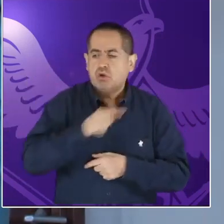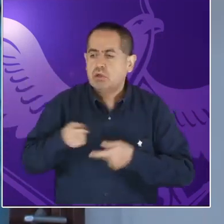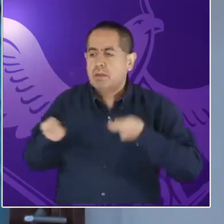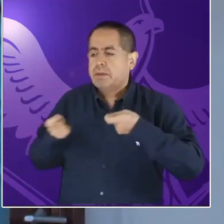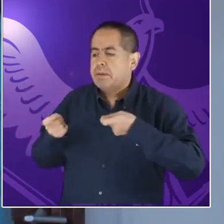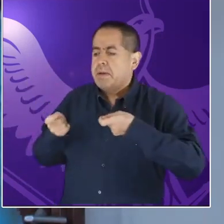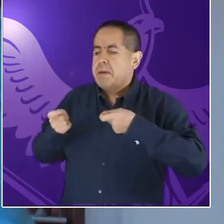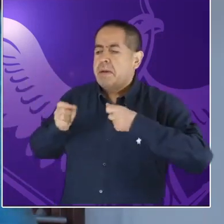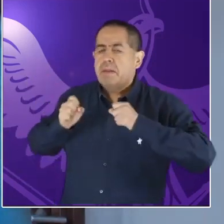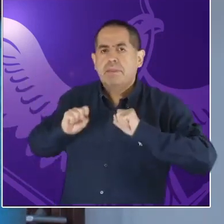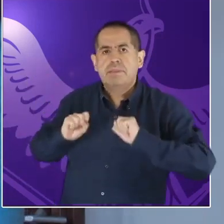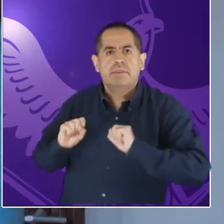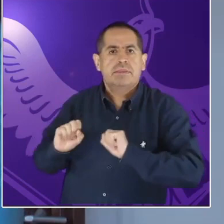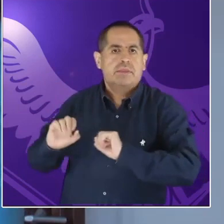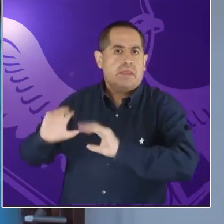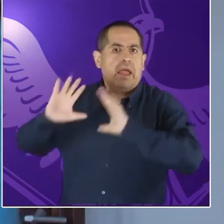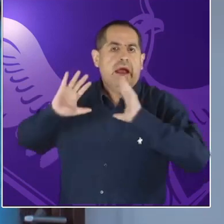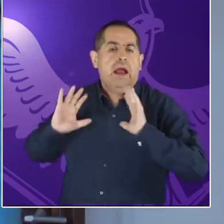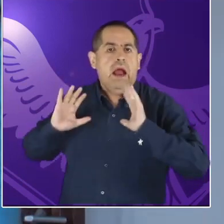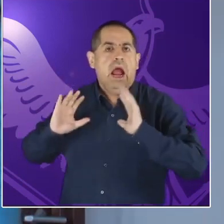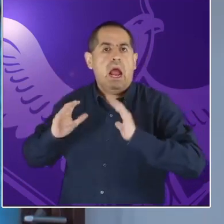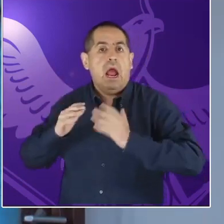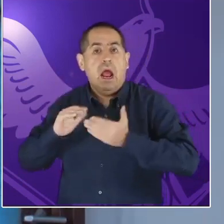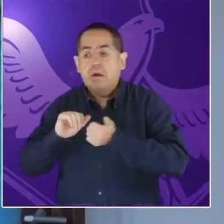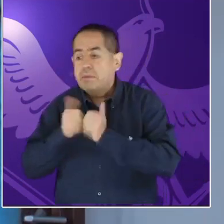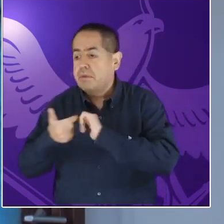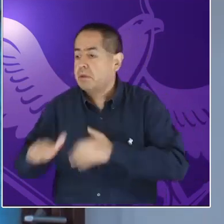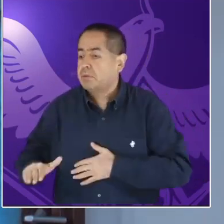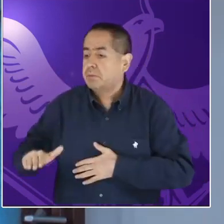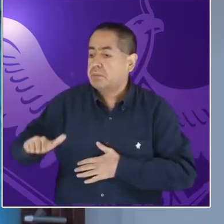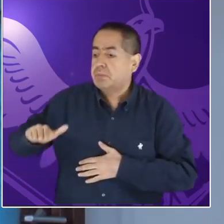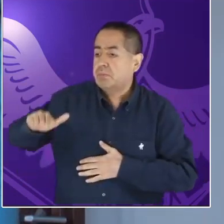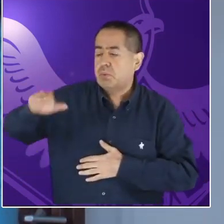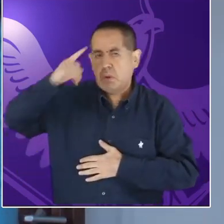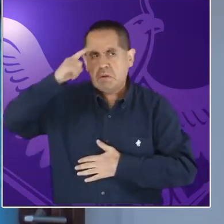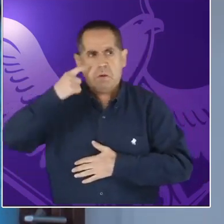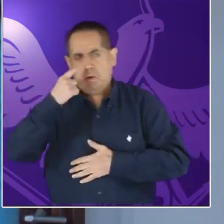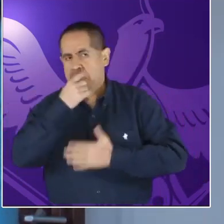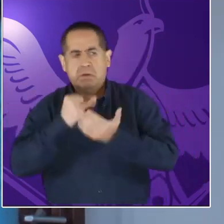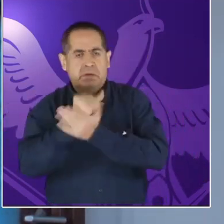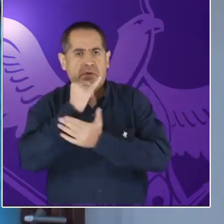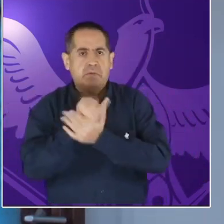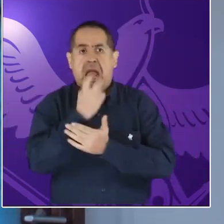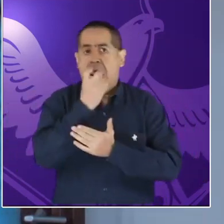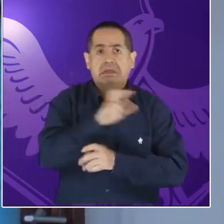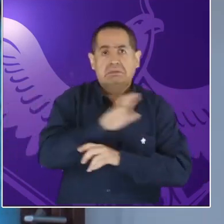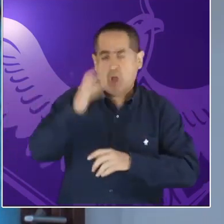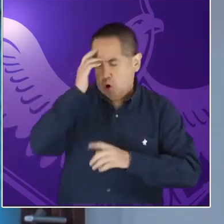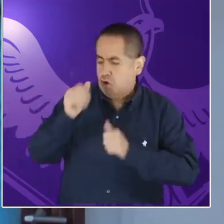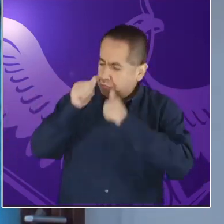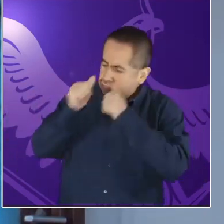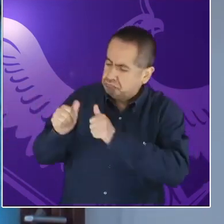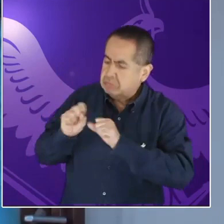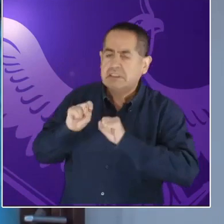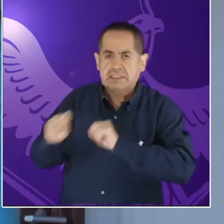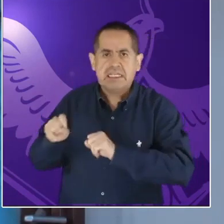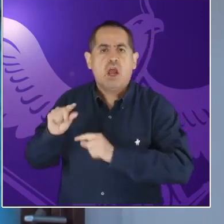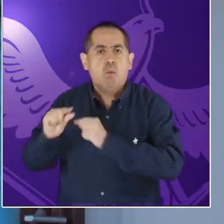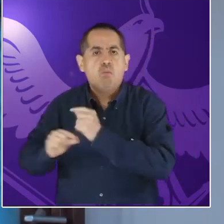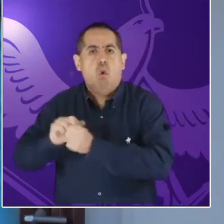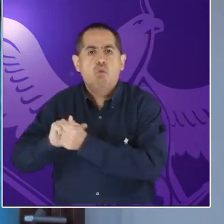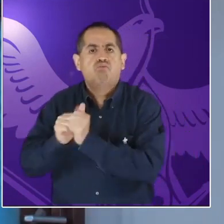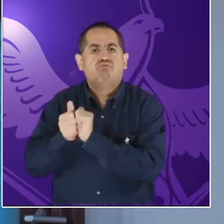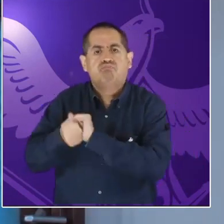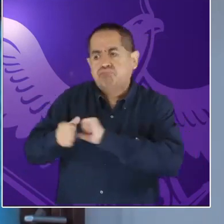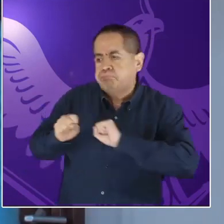va replegándose en la medida que el niño, la niña y el adolescente va adquiriendo mayor autonomía.